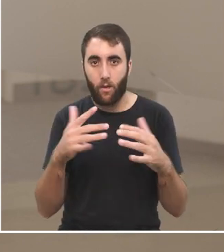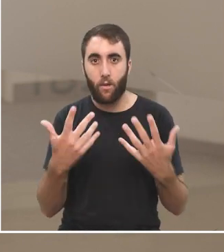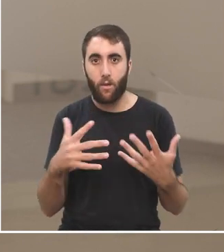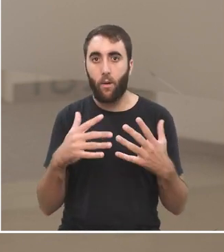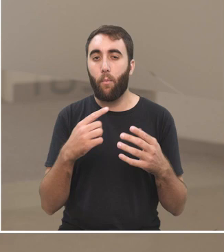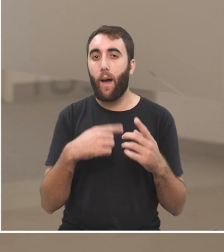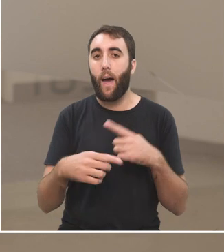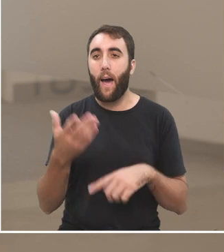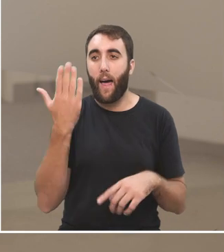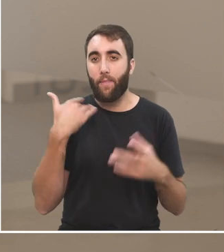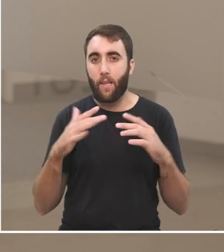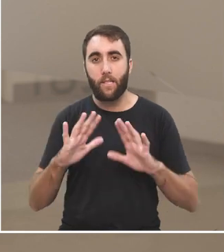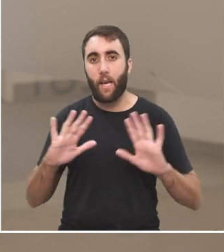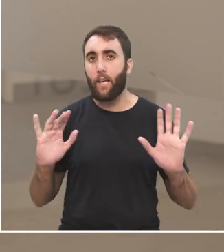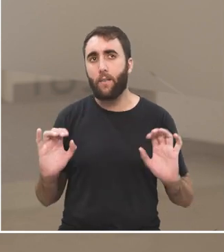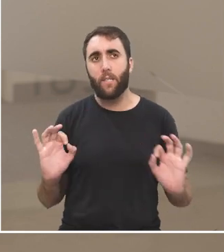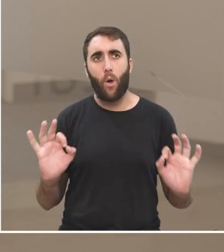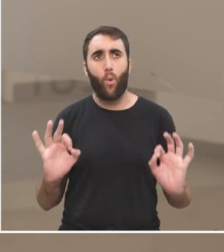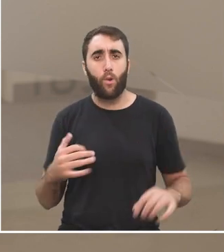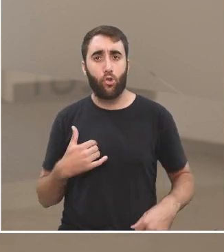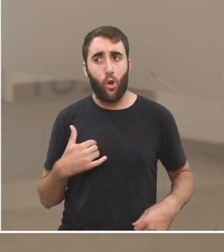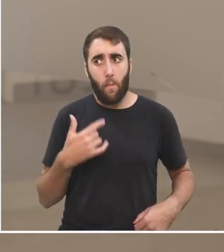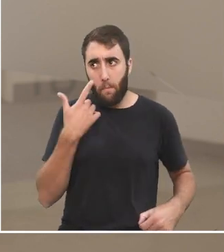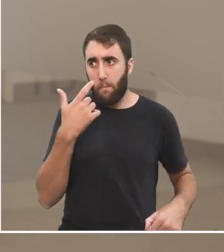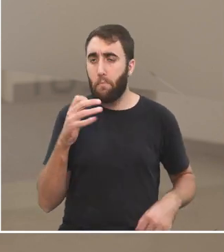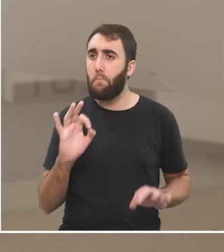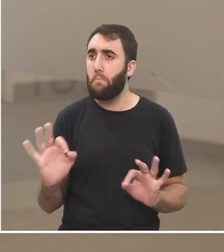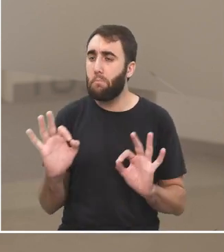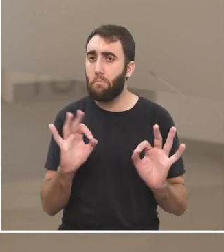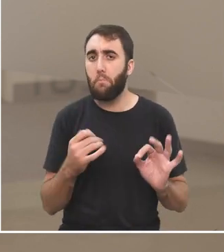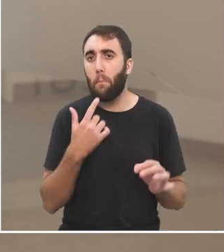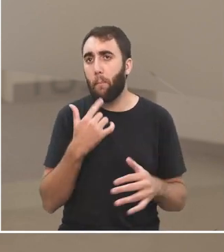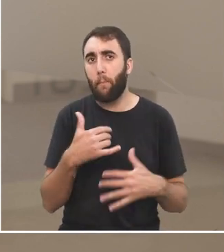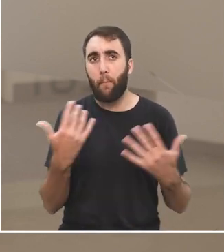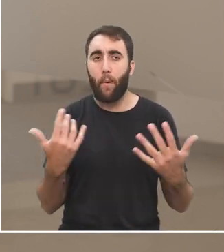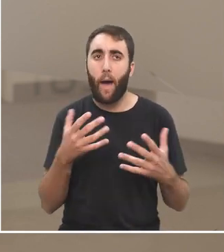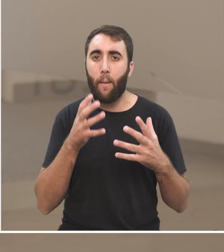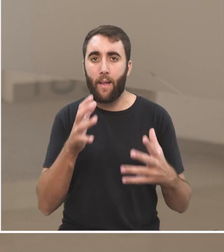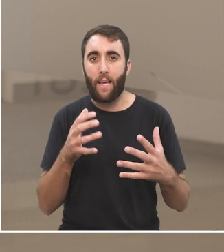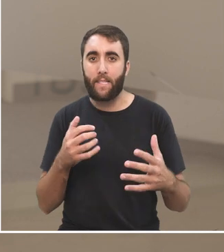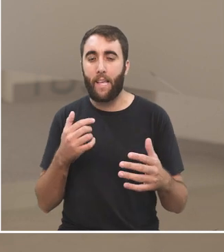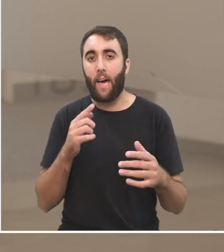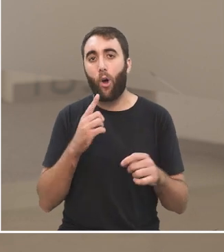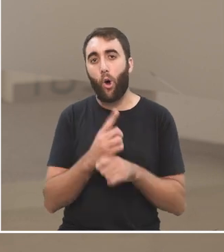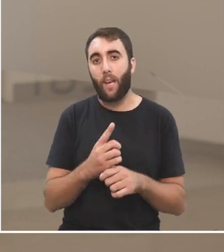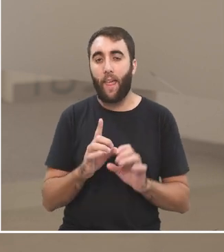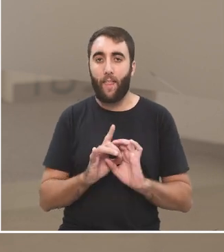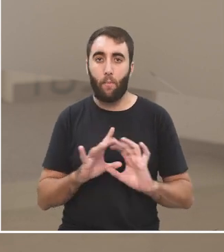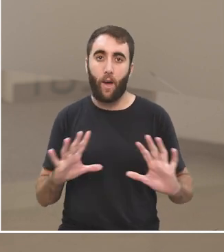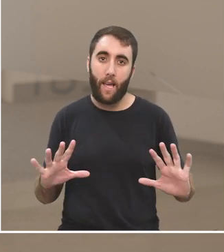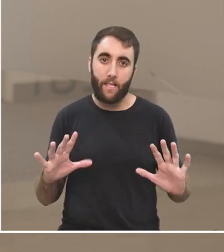aquello que dábamos por sentado algún tiempo atrás o que yo por lo menos daba por sentado como amenazas a la democracia,